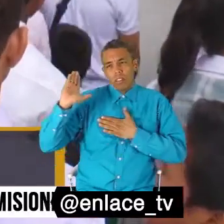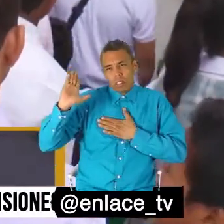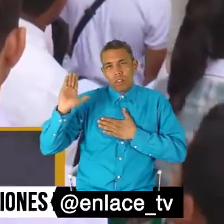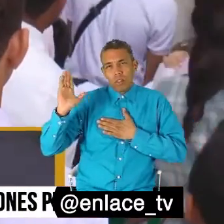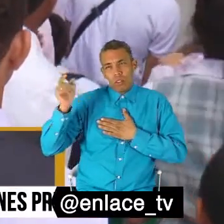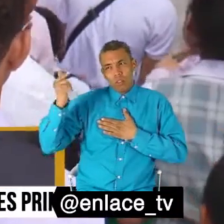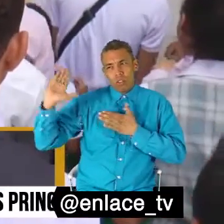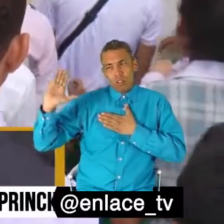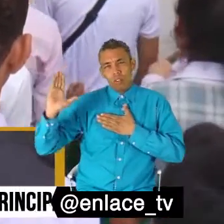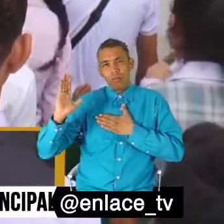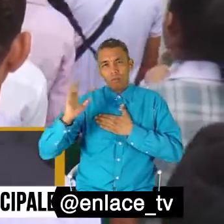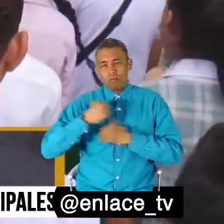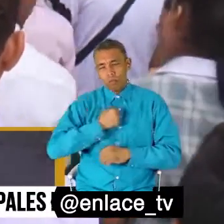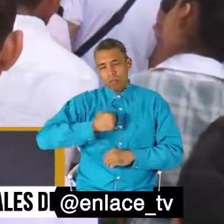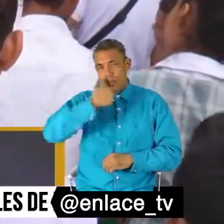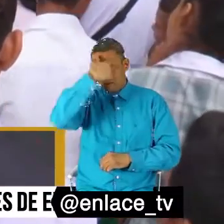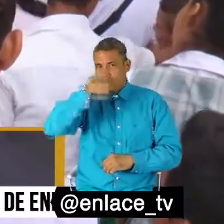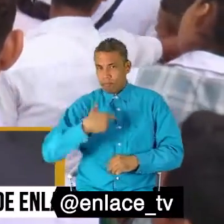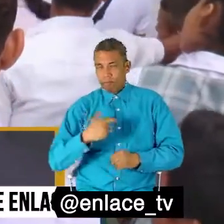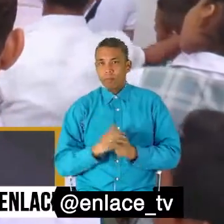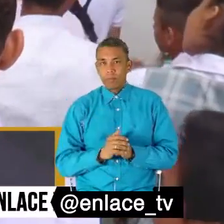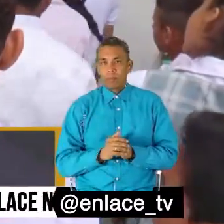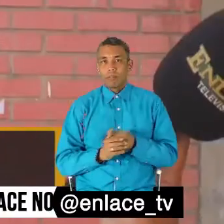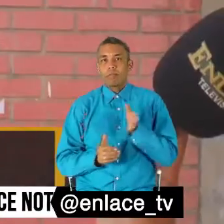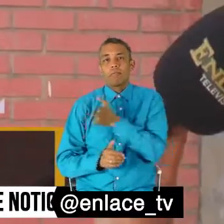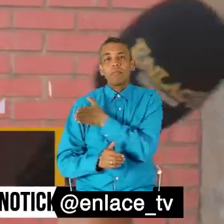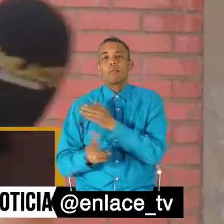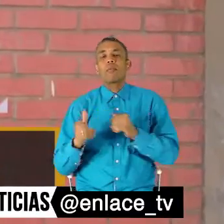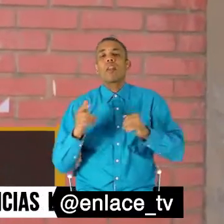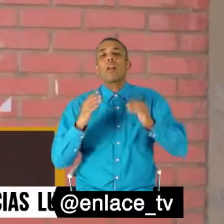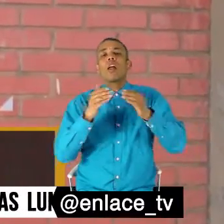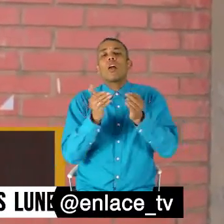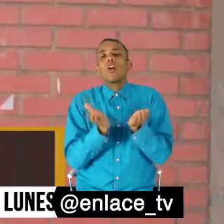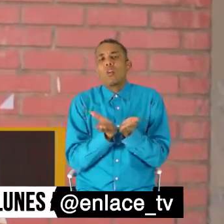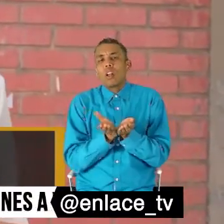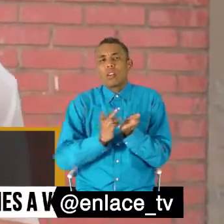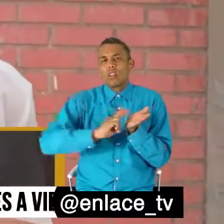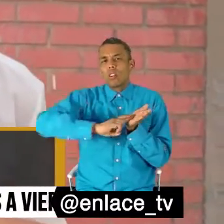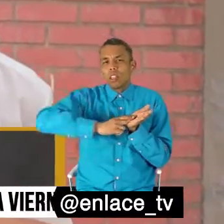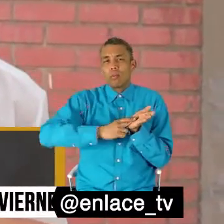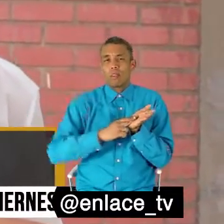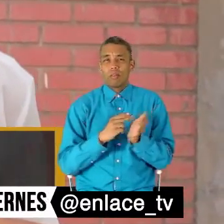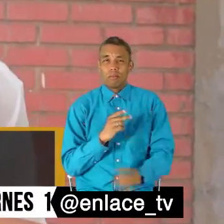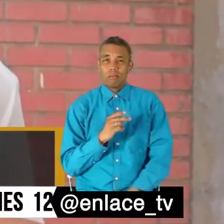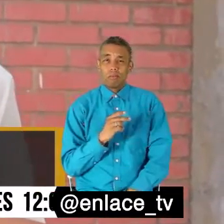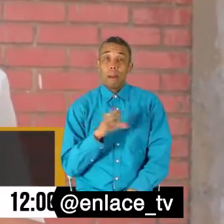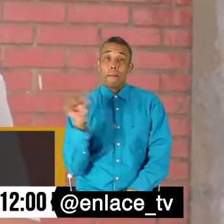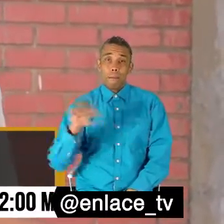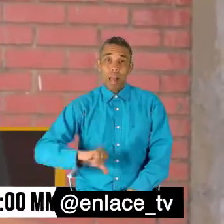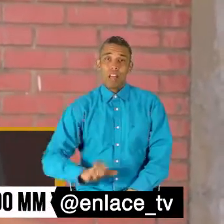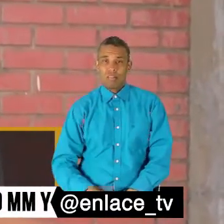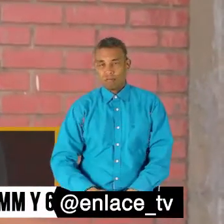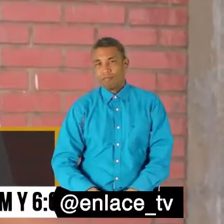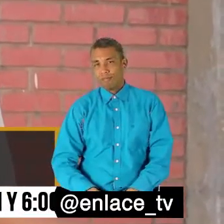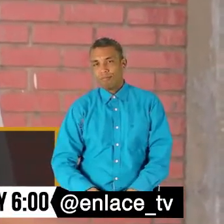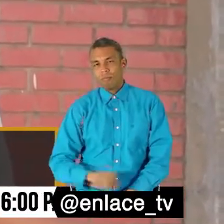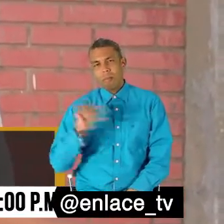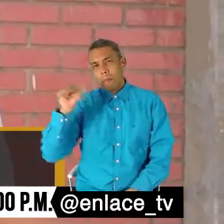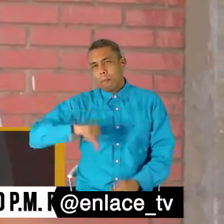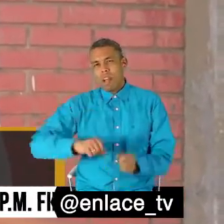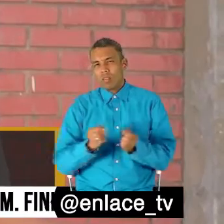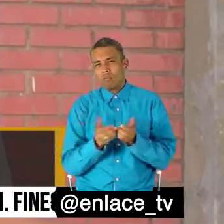estudiante asegura que el Colegio Real de Mares presenta algunas falencias. ¿Tú decían? Bueno, de hecho sí tenemos un problema y es que por el momento